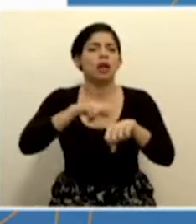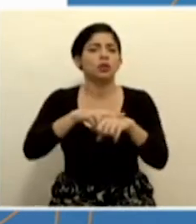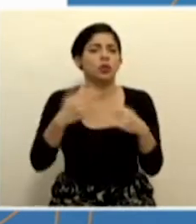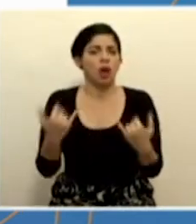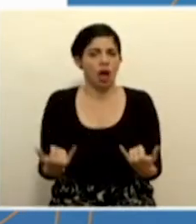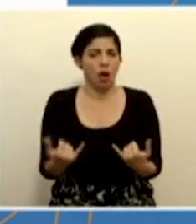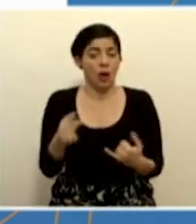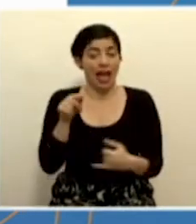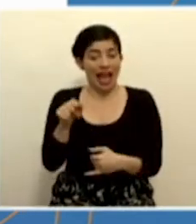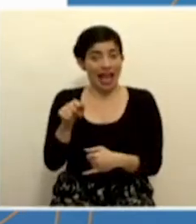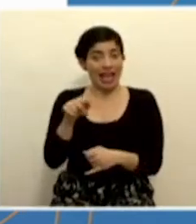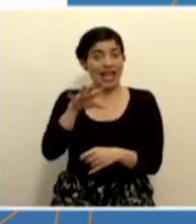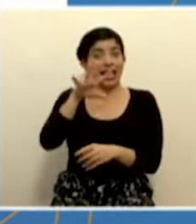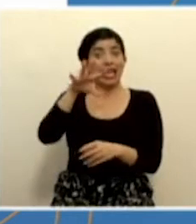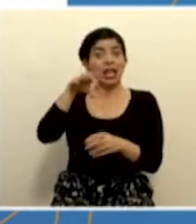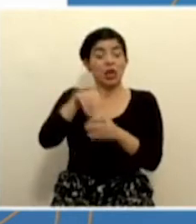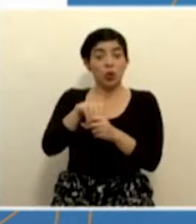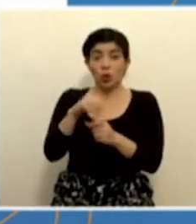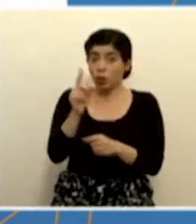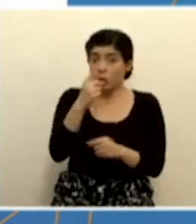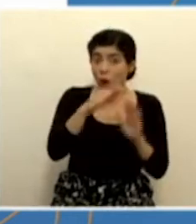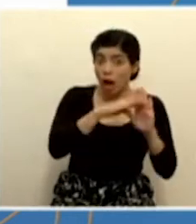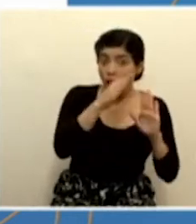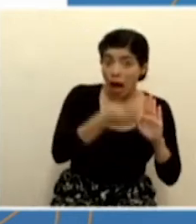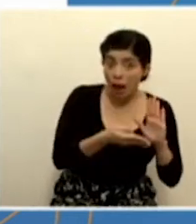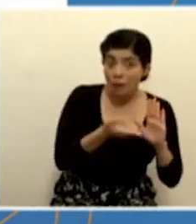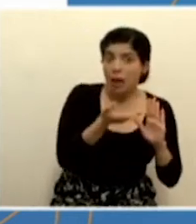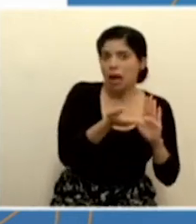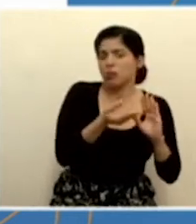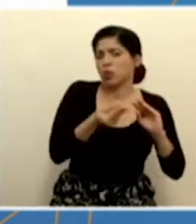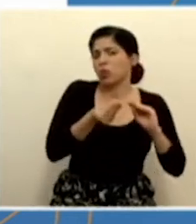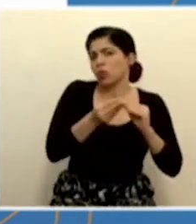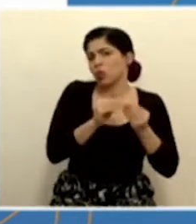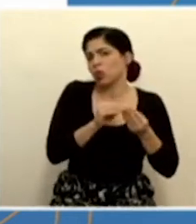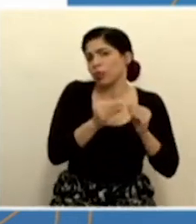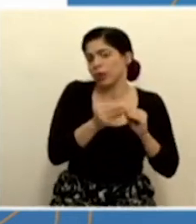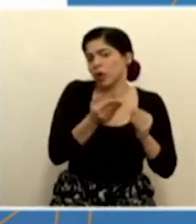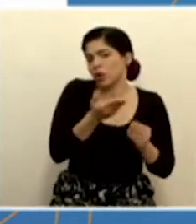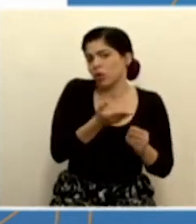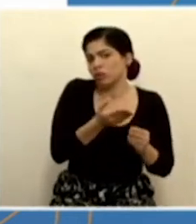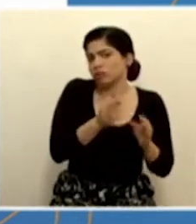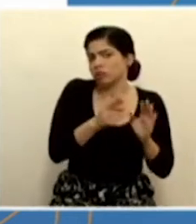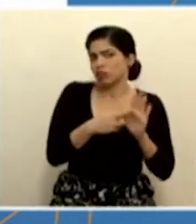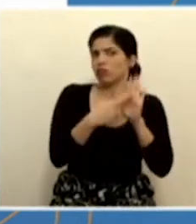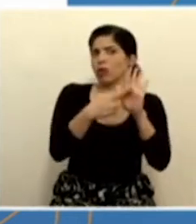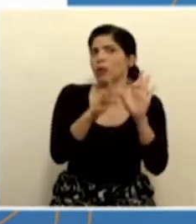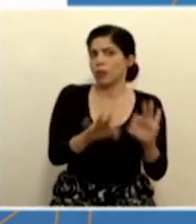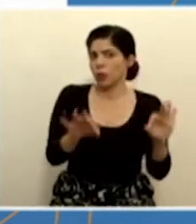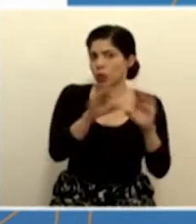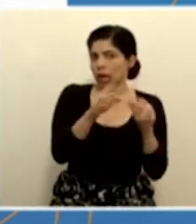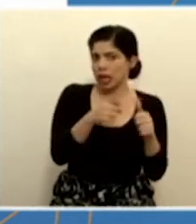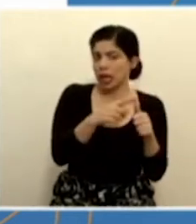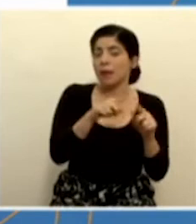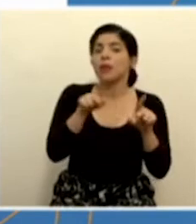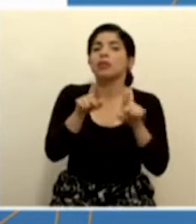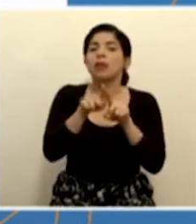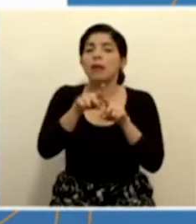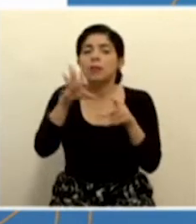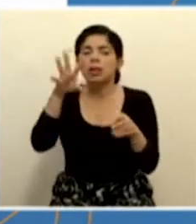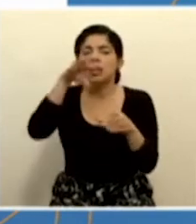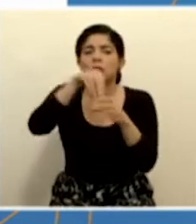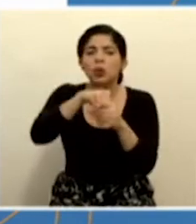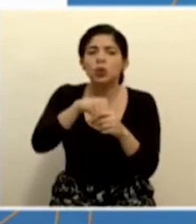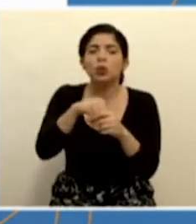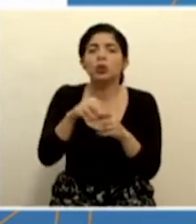no solo la parte de camas que tal vez es un número este pues muy representativo pero aquí también incluyo lo que es el